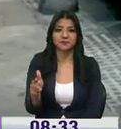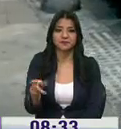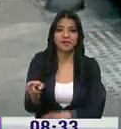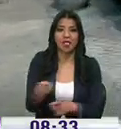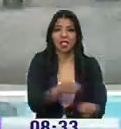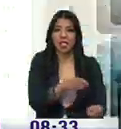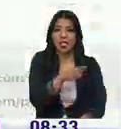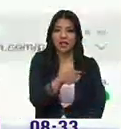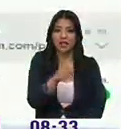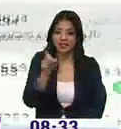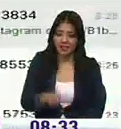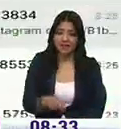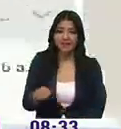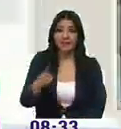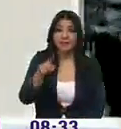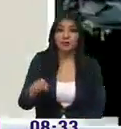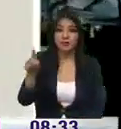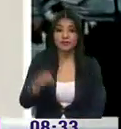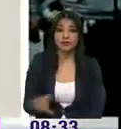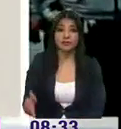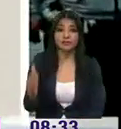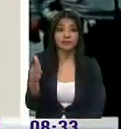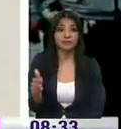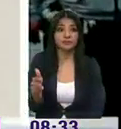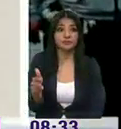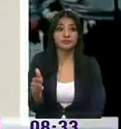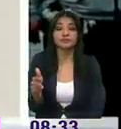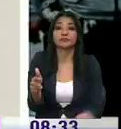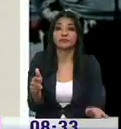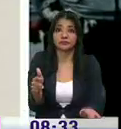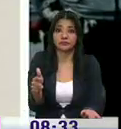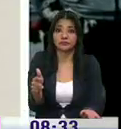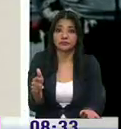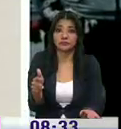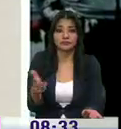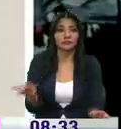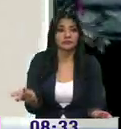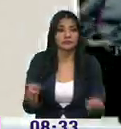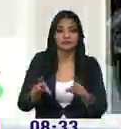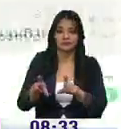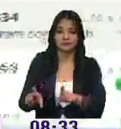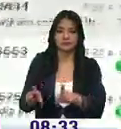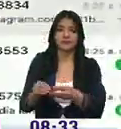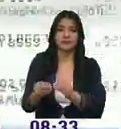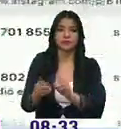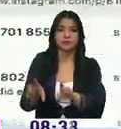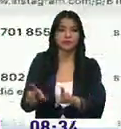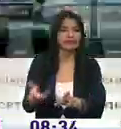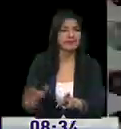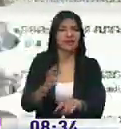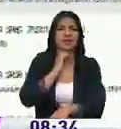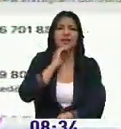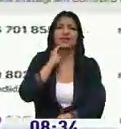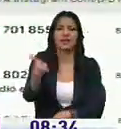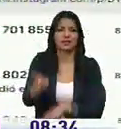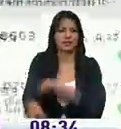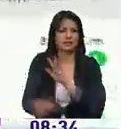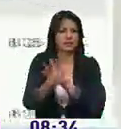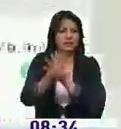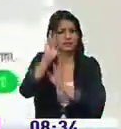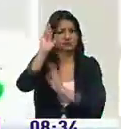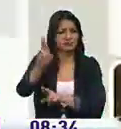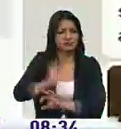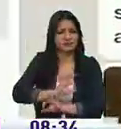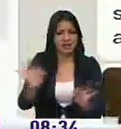autos? Pregunto yo. Vean, ¿dónde están? Pero además sin placas, ¿no? O sea, hacen lo que les da la gana, sin placas. Buenos